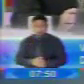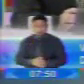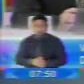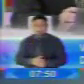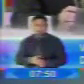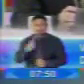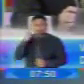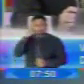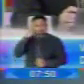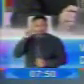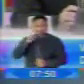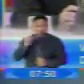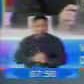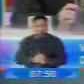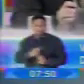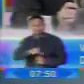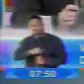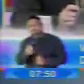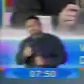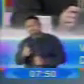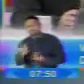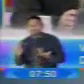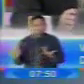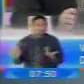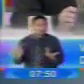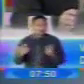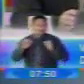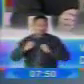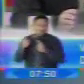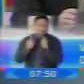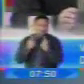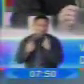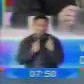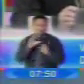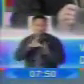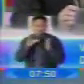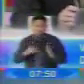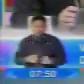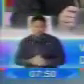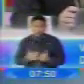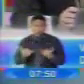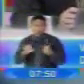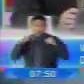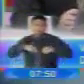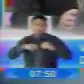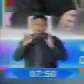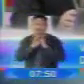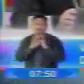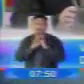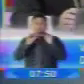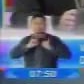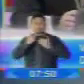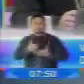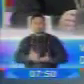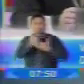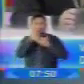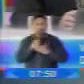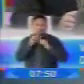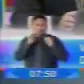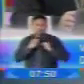que buscar alternativas para estar en diálogo y en comunicación con la ciudadanía, y hoy por hoy las redes sociales significan ese